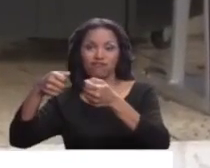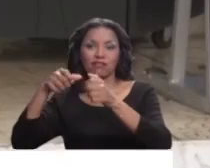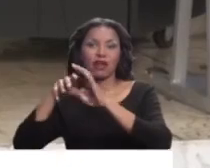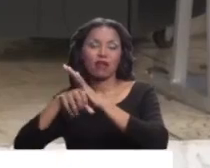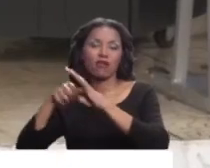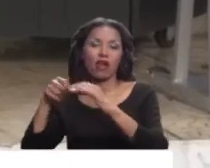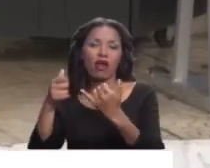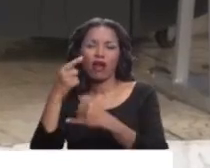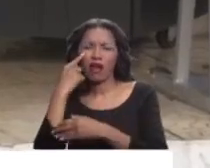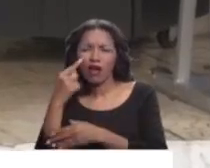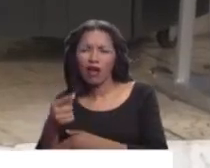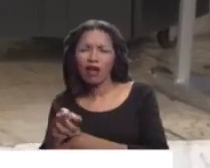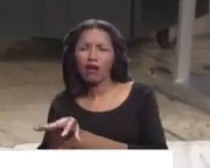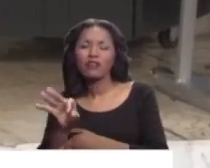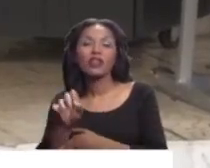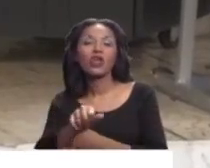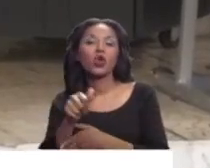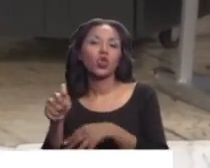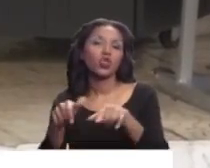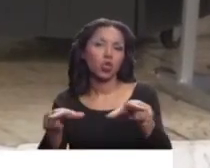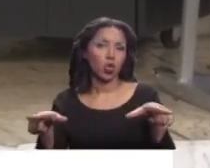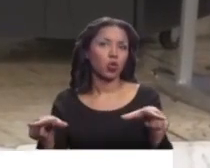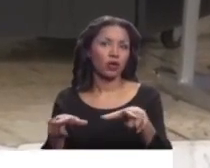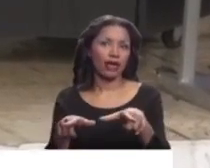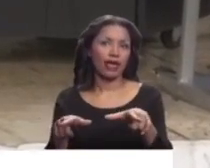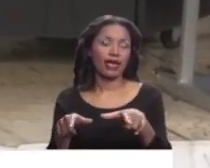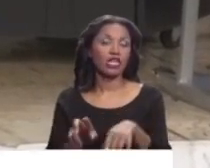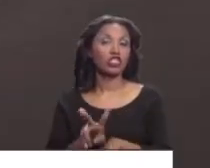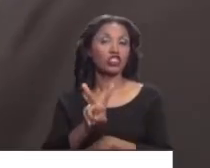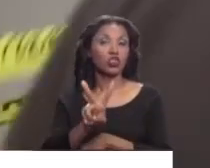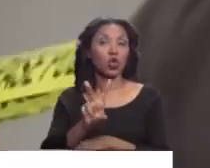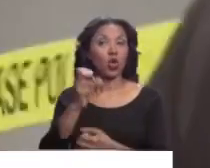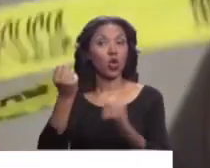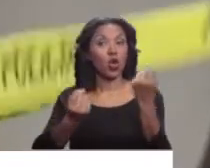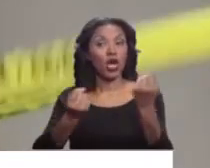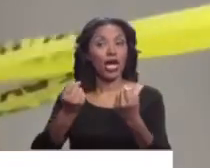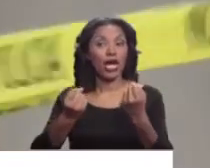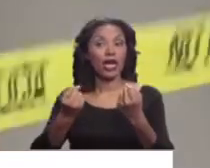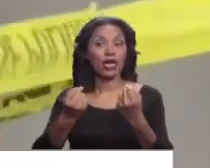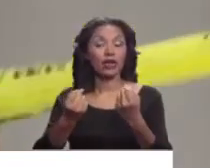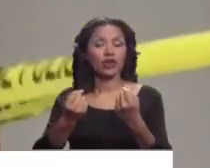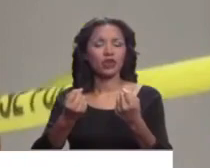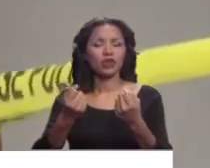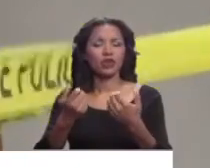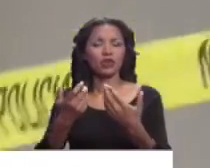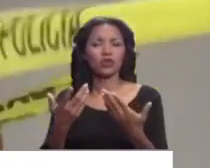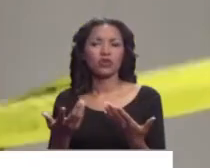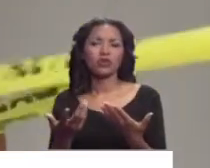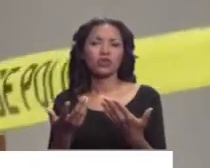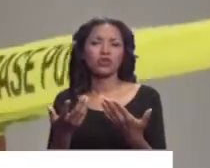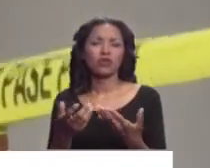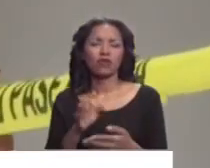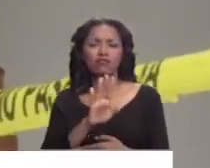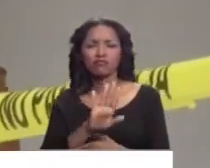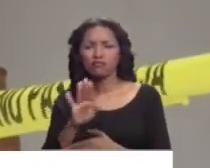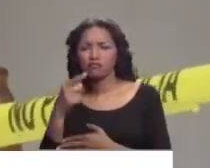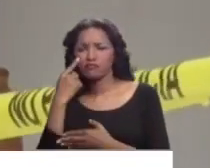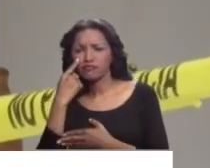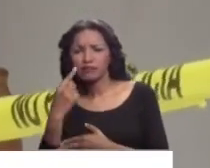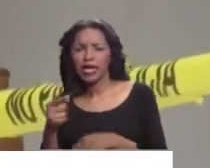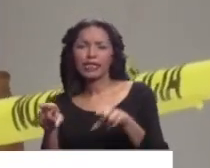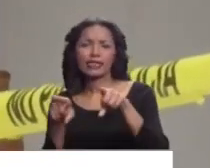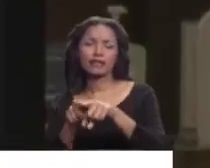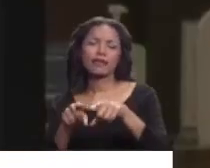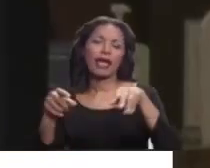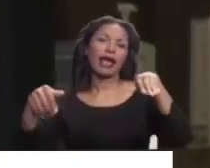entidad bancaria a bordo. Hasta esta hora tenemos conocimiento de 2 vehículos que se mantienen en algunos puntos de control en calles, no solamente